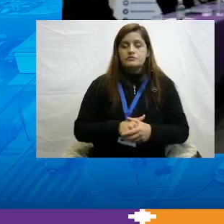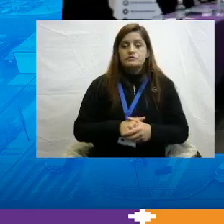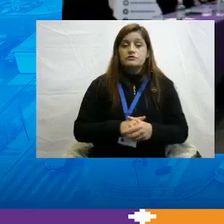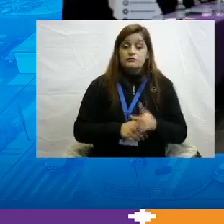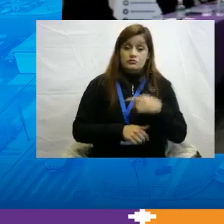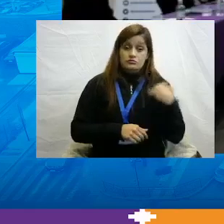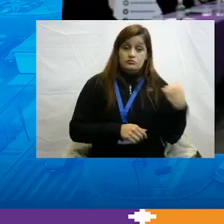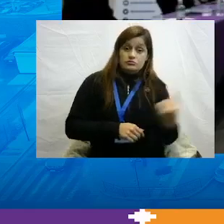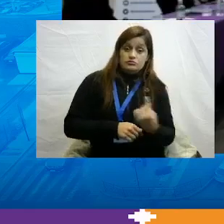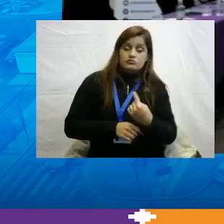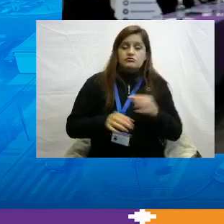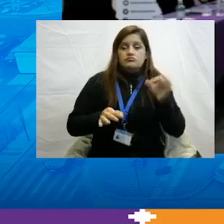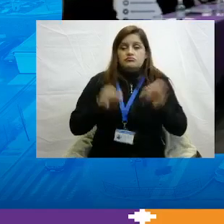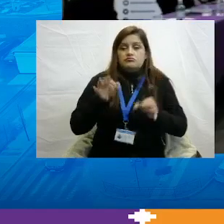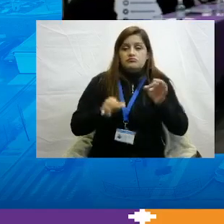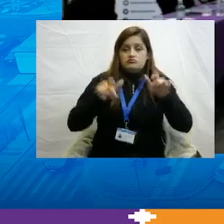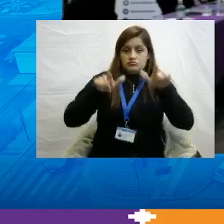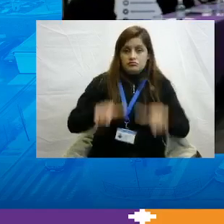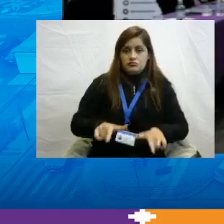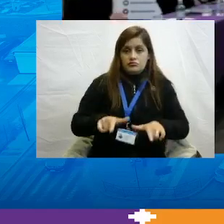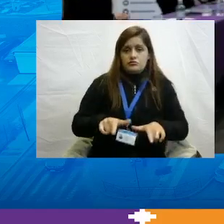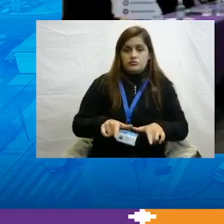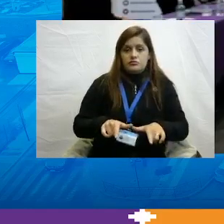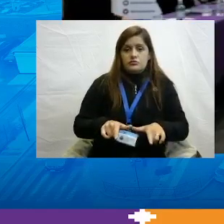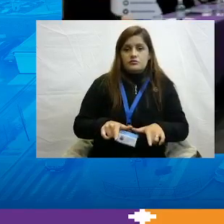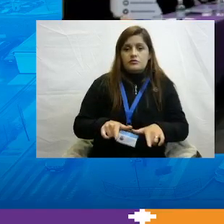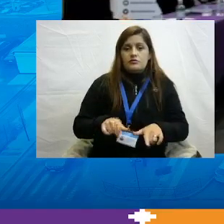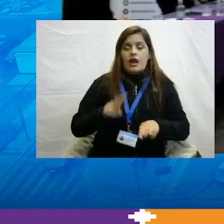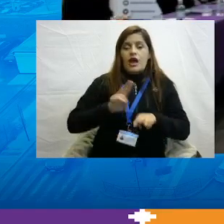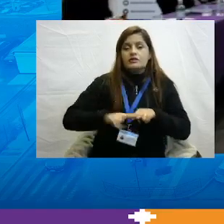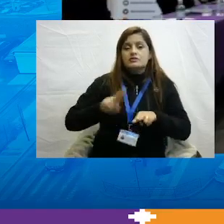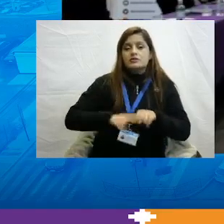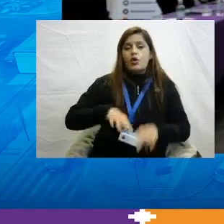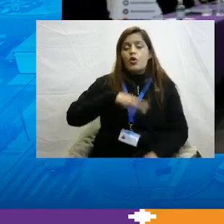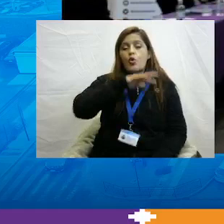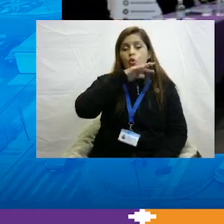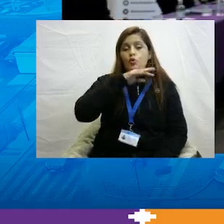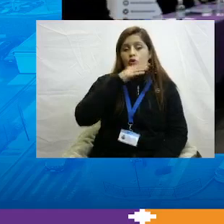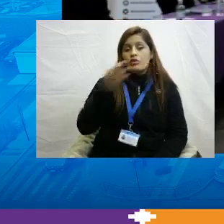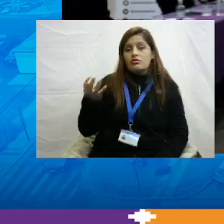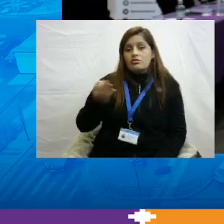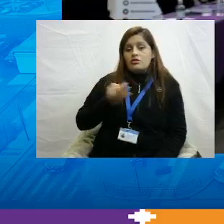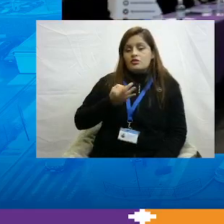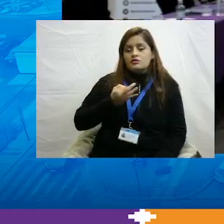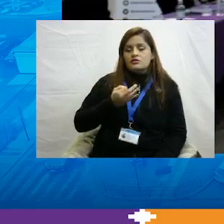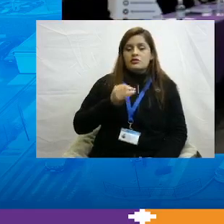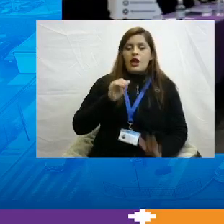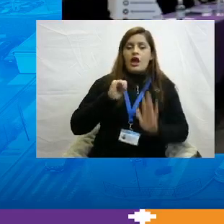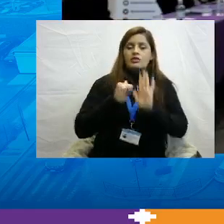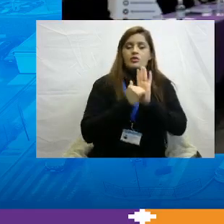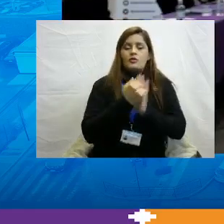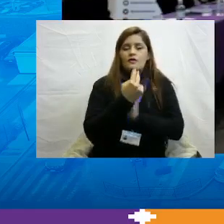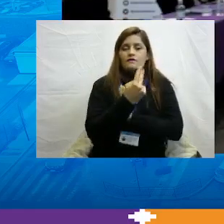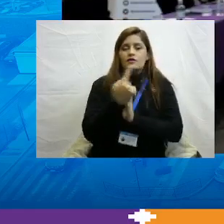dirección de asesoría jurídica propone, frente a esta situación, haciendo uso y lo dispuesto, lo señalado por el artículo